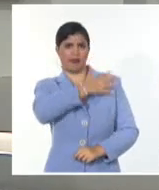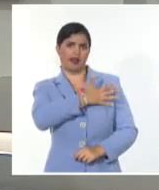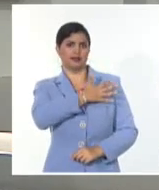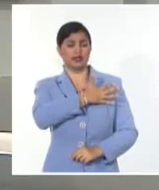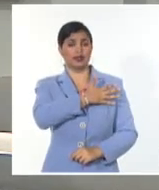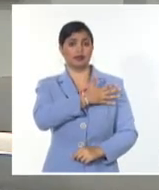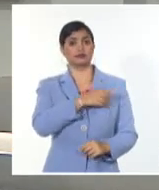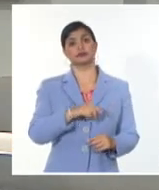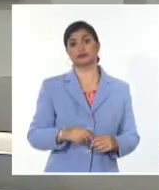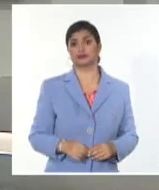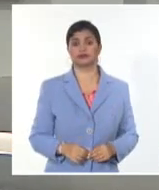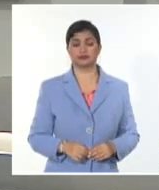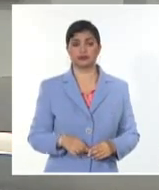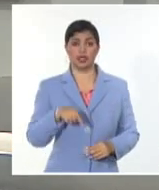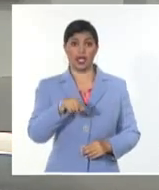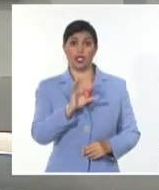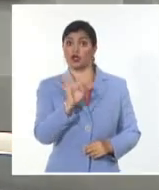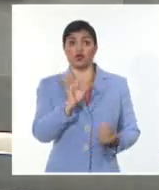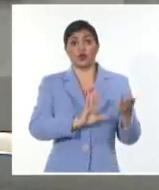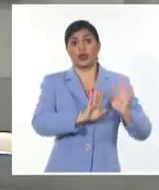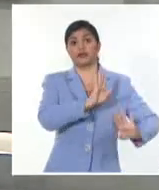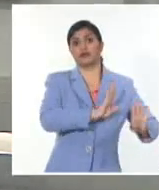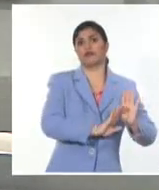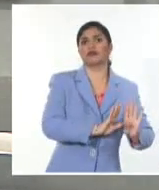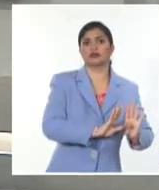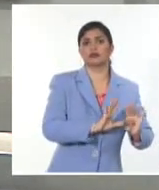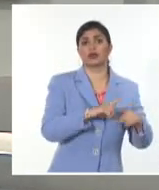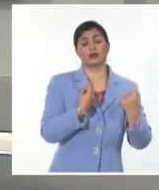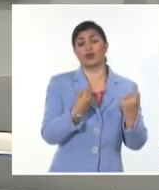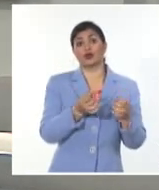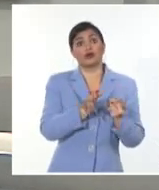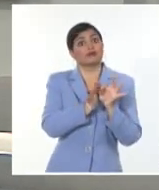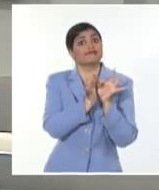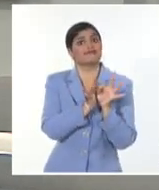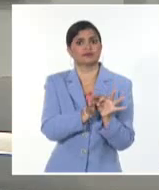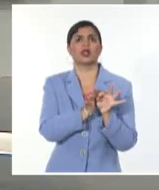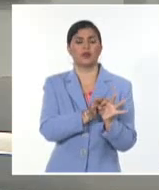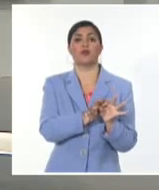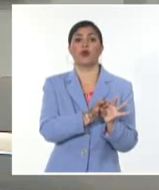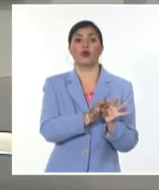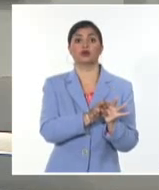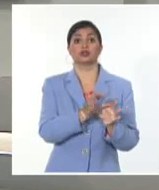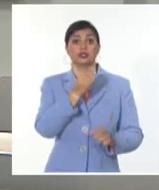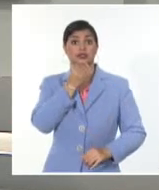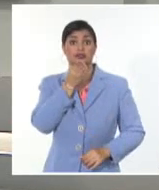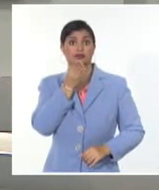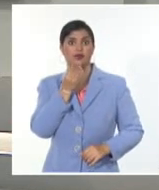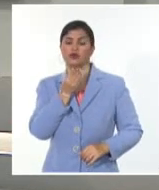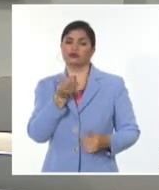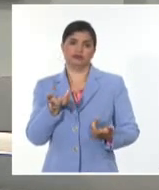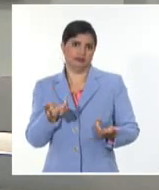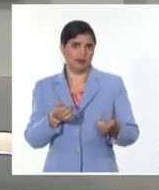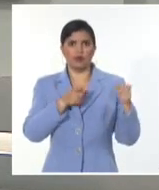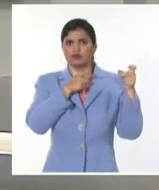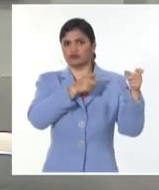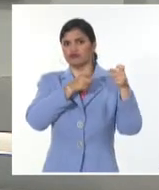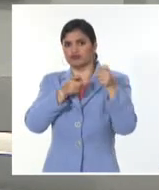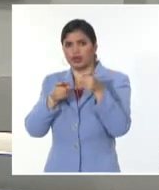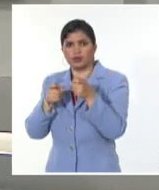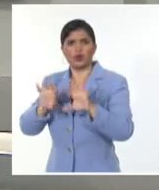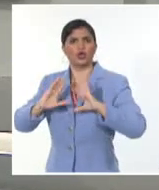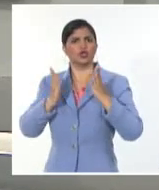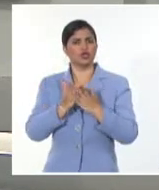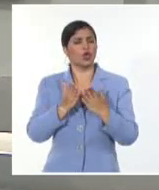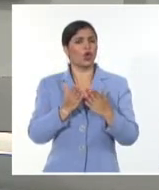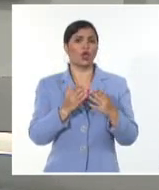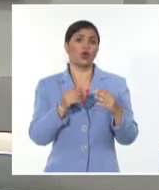dé el beneficio de la defensa o se analice que son el resultado de la rebelión violenta por el cierre de todas las vías diplomáticas?